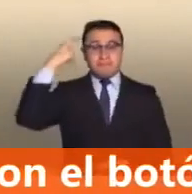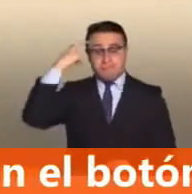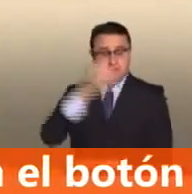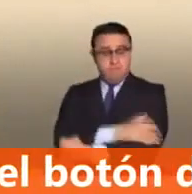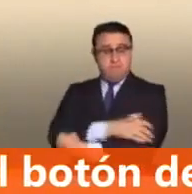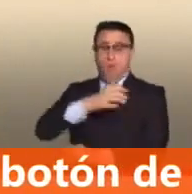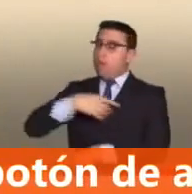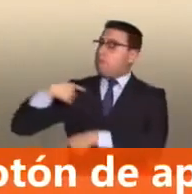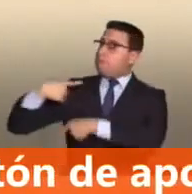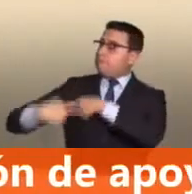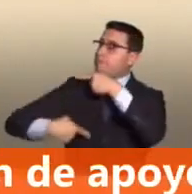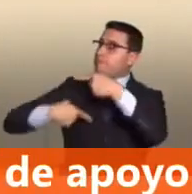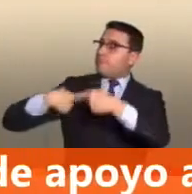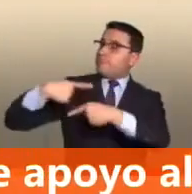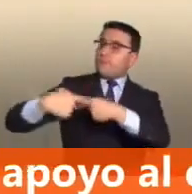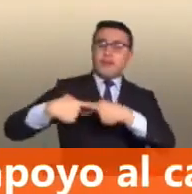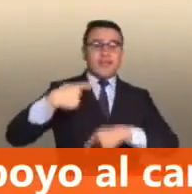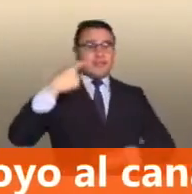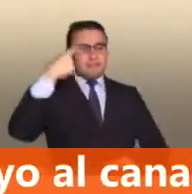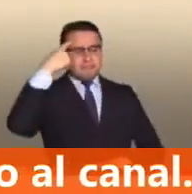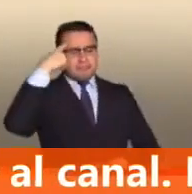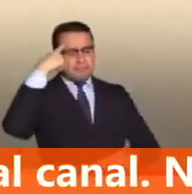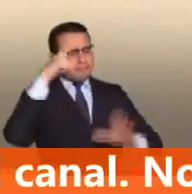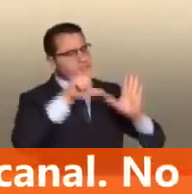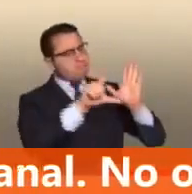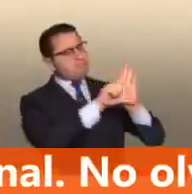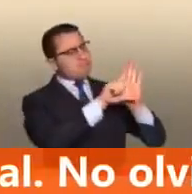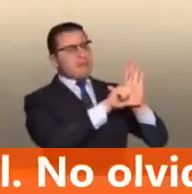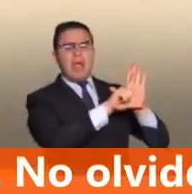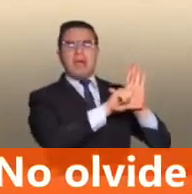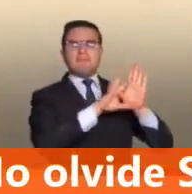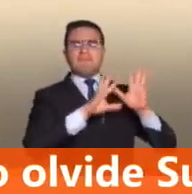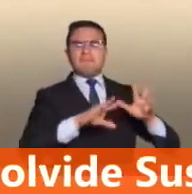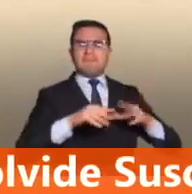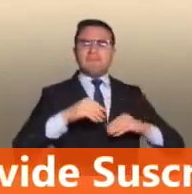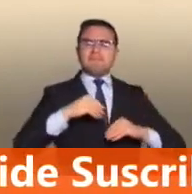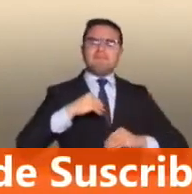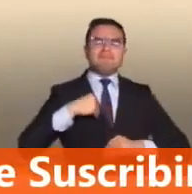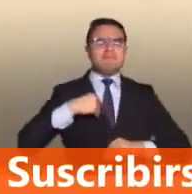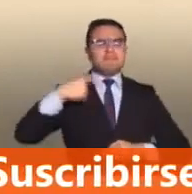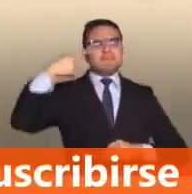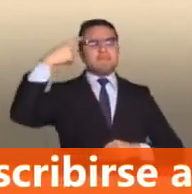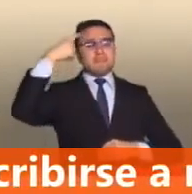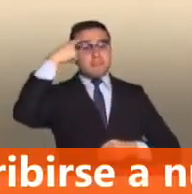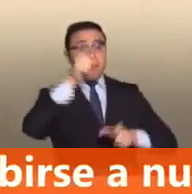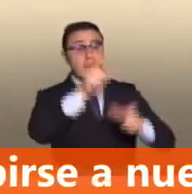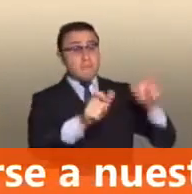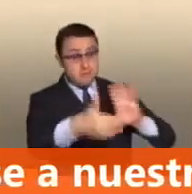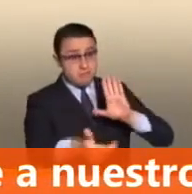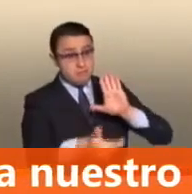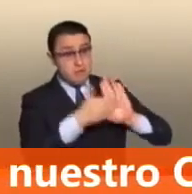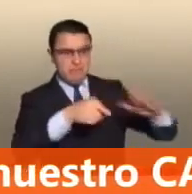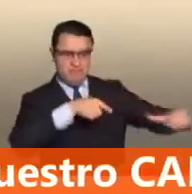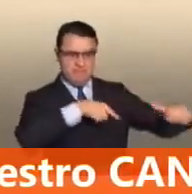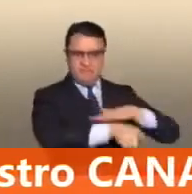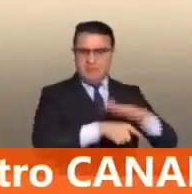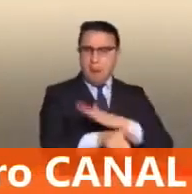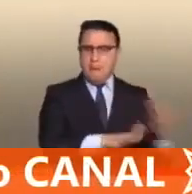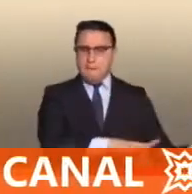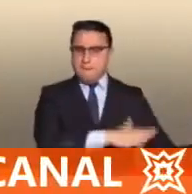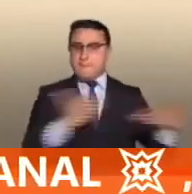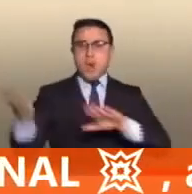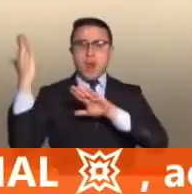era legítimo eliminar lo que ellos consideraban eran sus enemigos, que